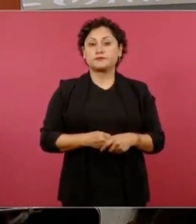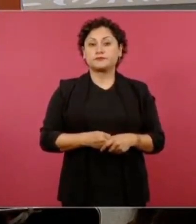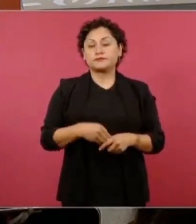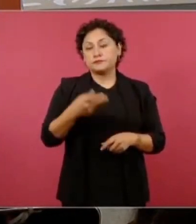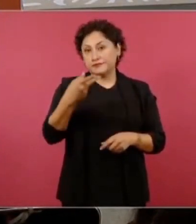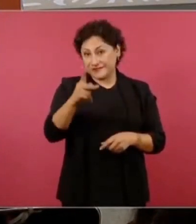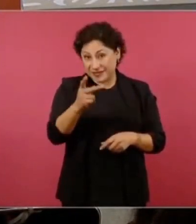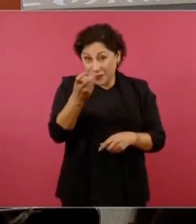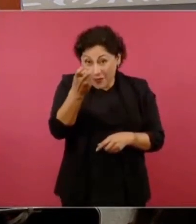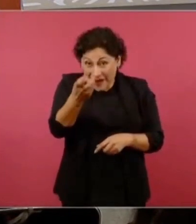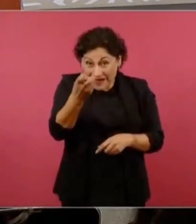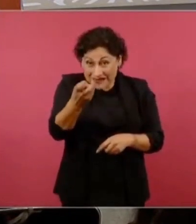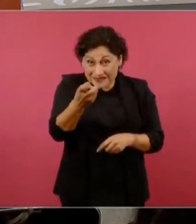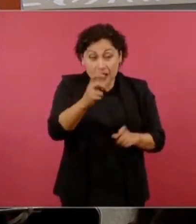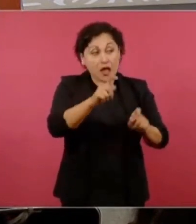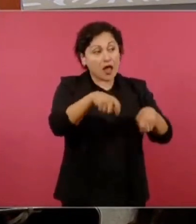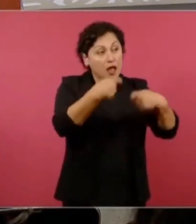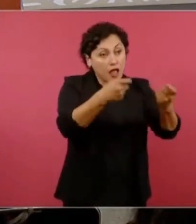termine,